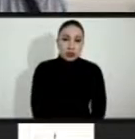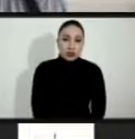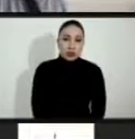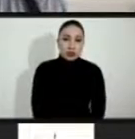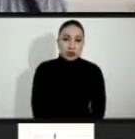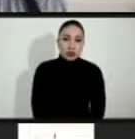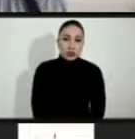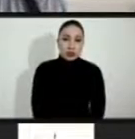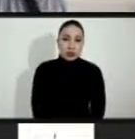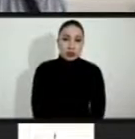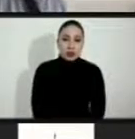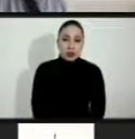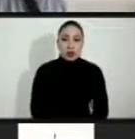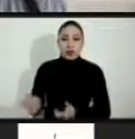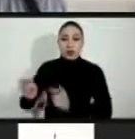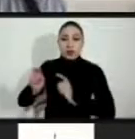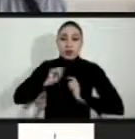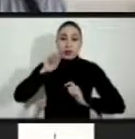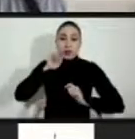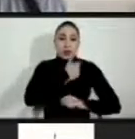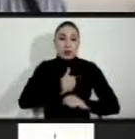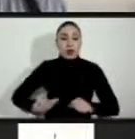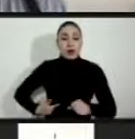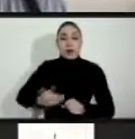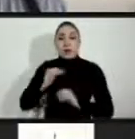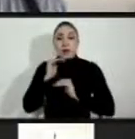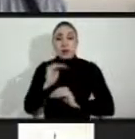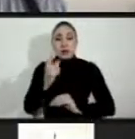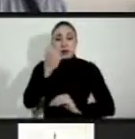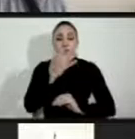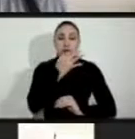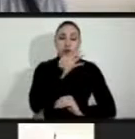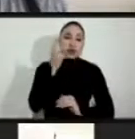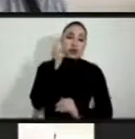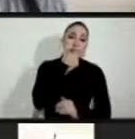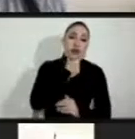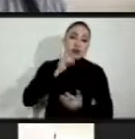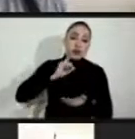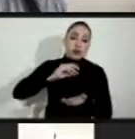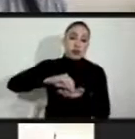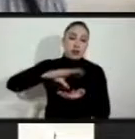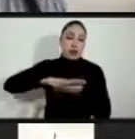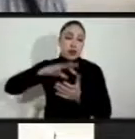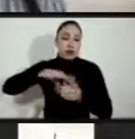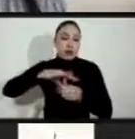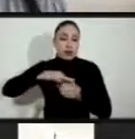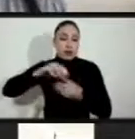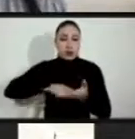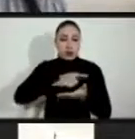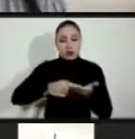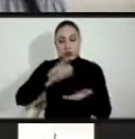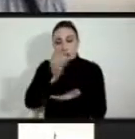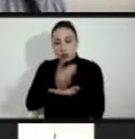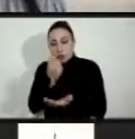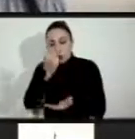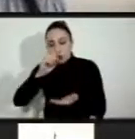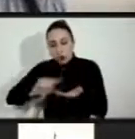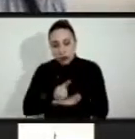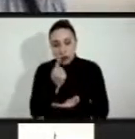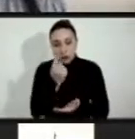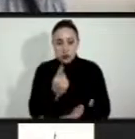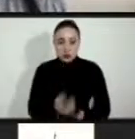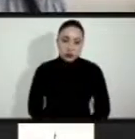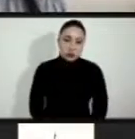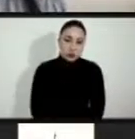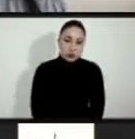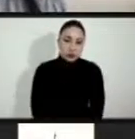Por instrucciones de la Presidencia, se abre el sistema electrónico hasta por un minuto con la finalidad de recoger la votación nominal del dictamen en lo